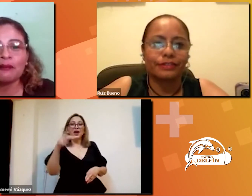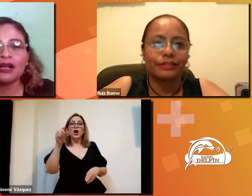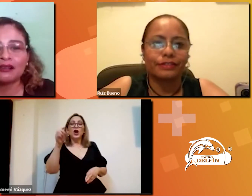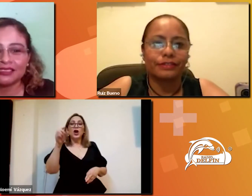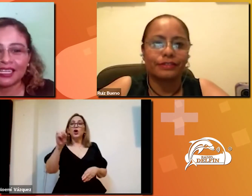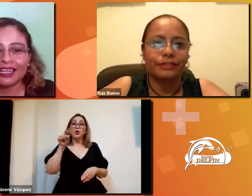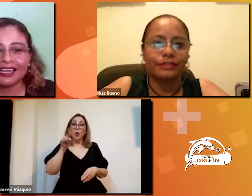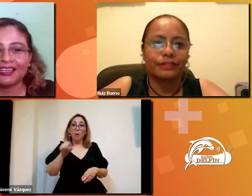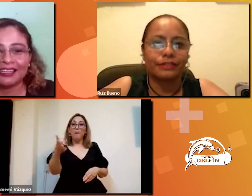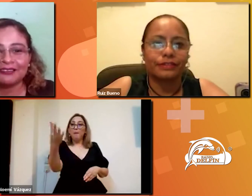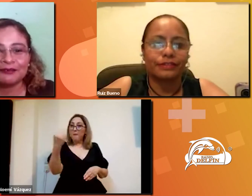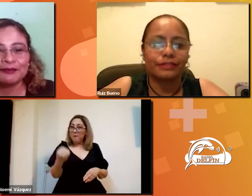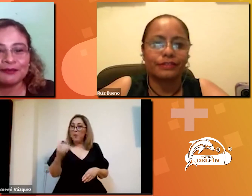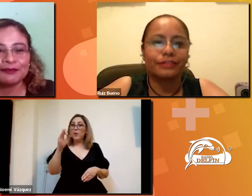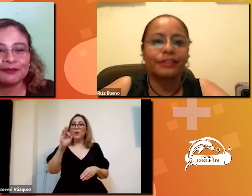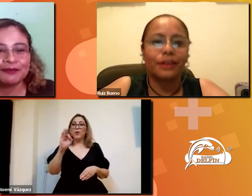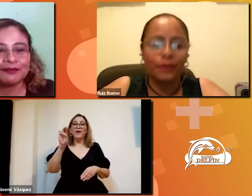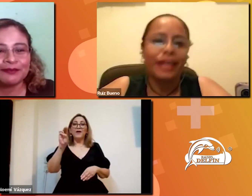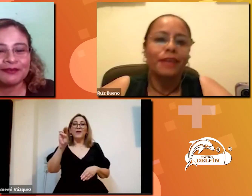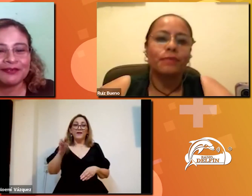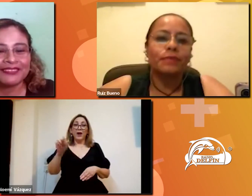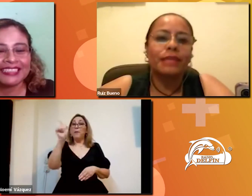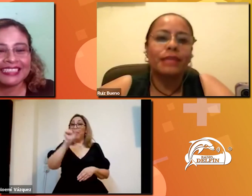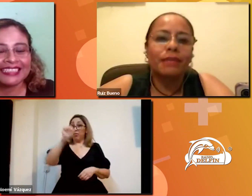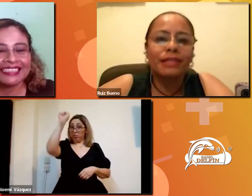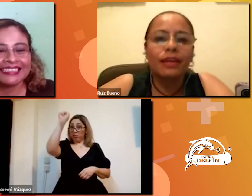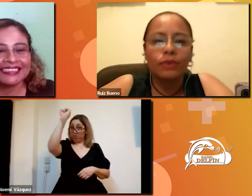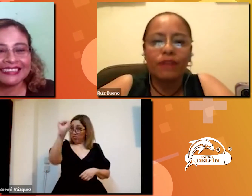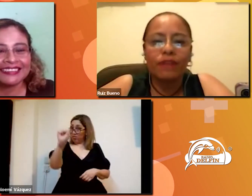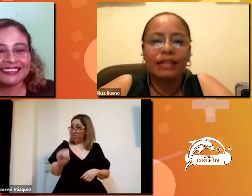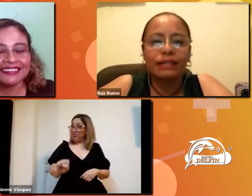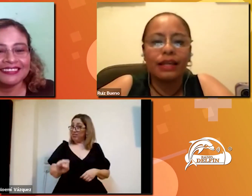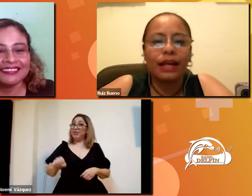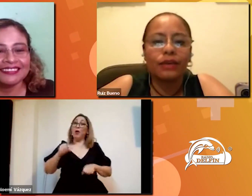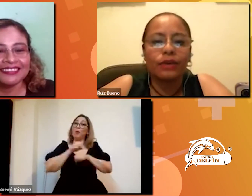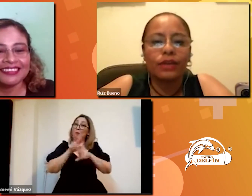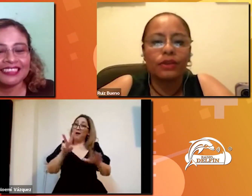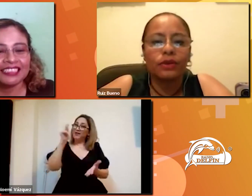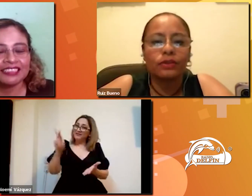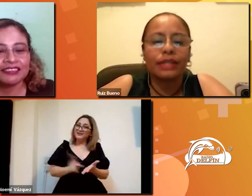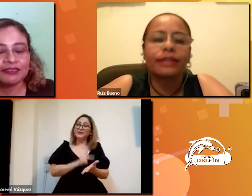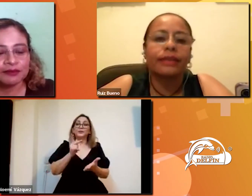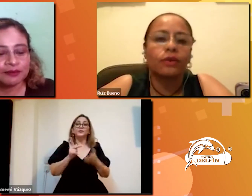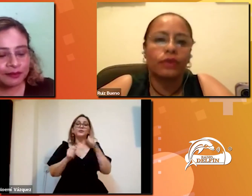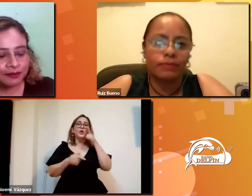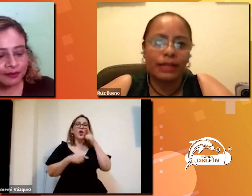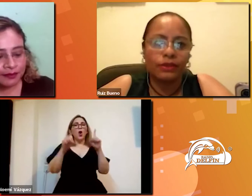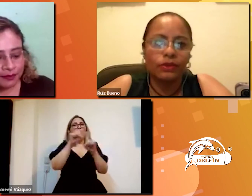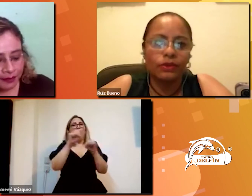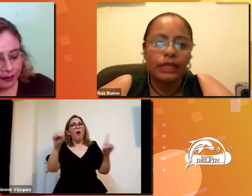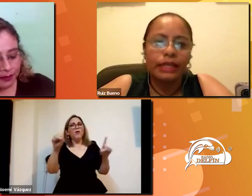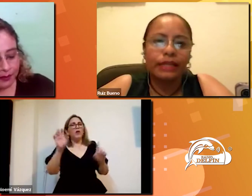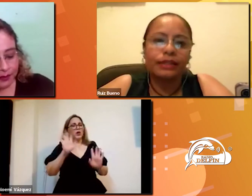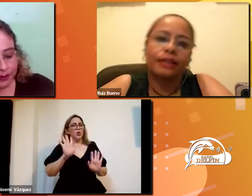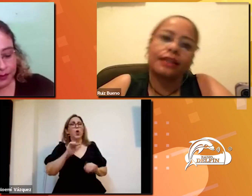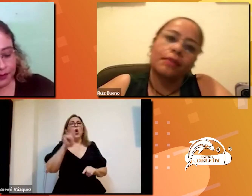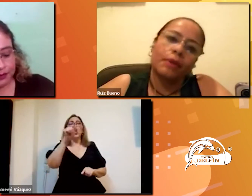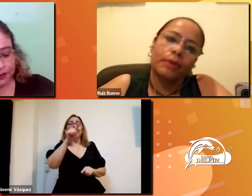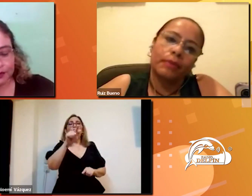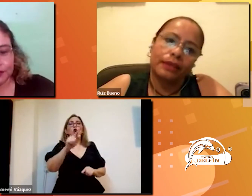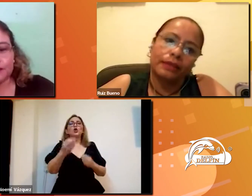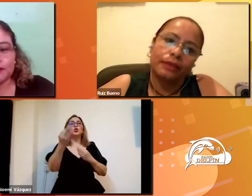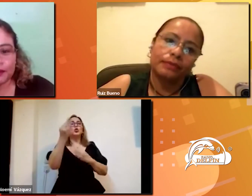este programa sale al aire. Ok, pues mira, más que como una frase, algo que yo digo, trátate con respeto y